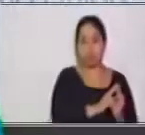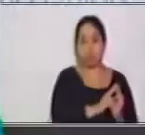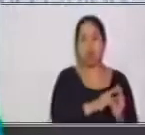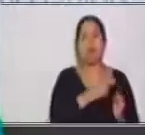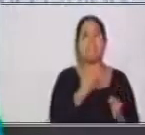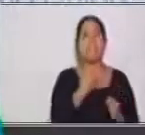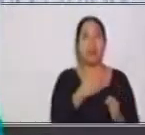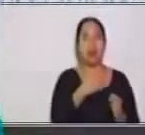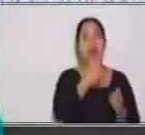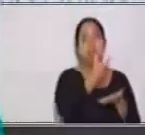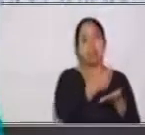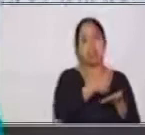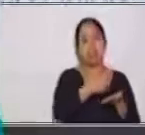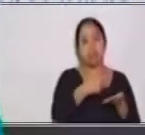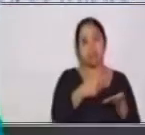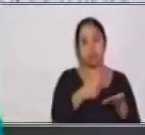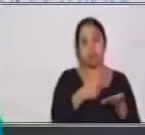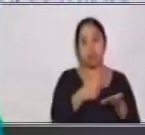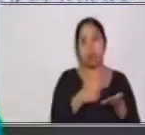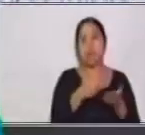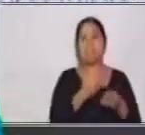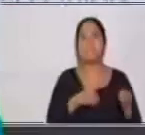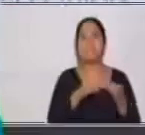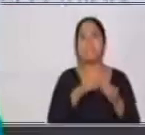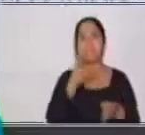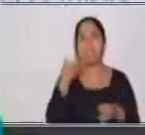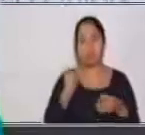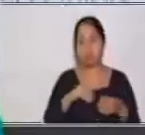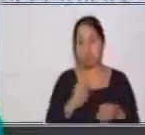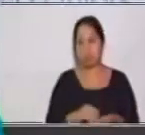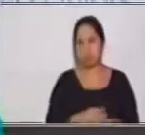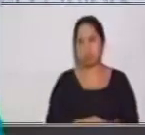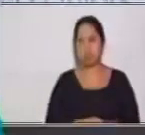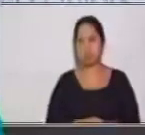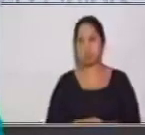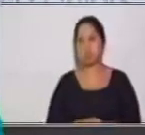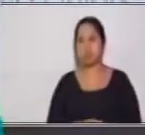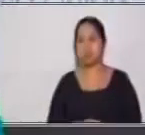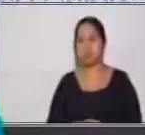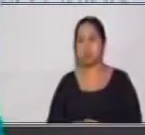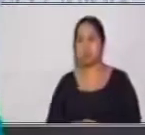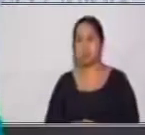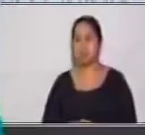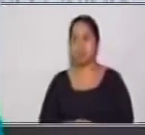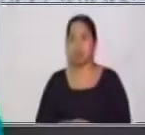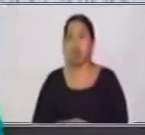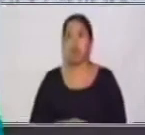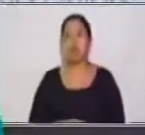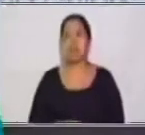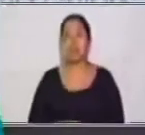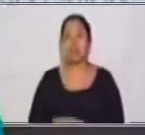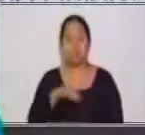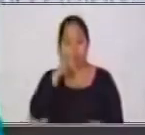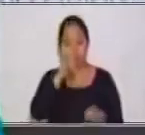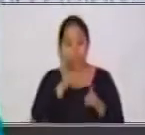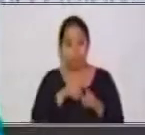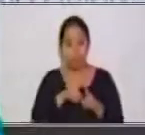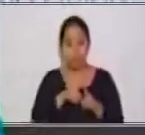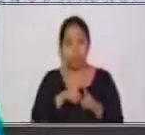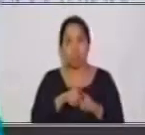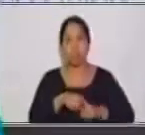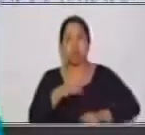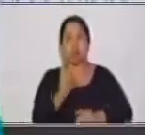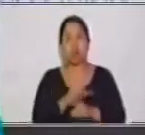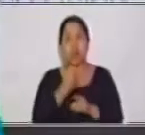escribirla de forma más simple. Y pues también algo importante es que se conserva el orden de esta